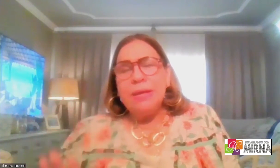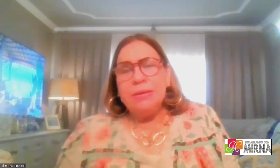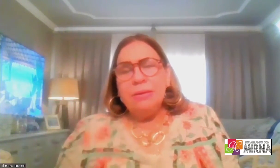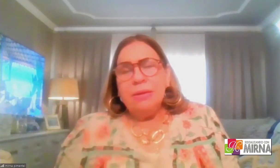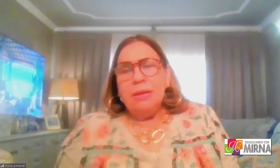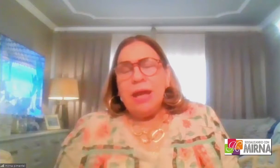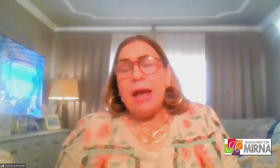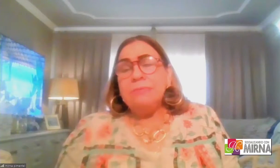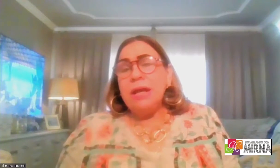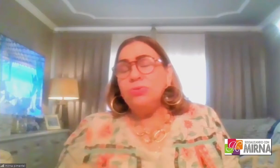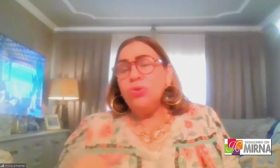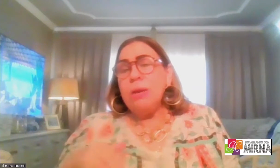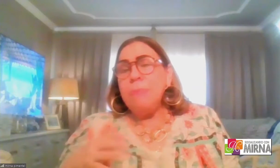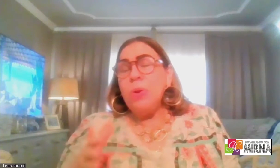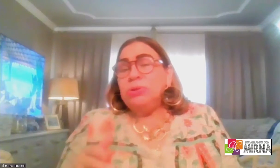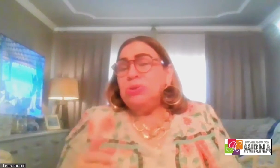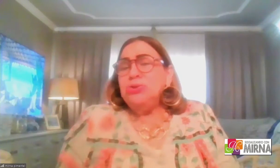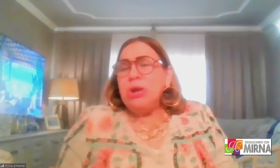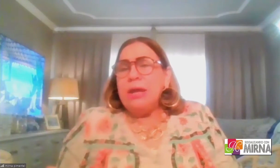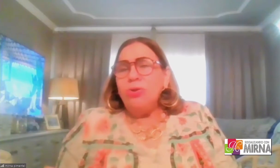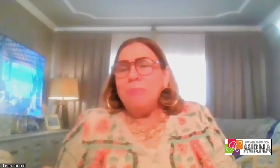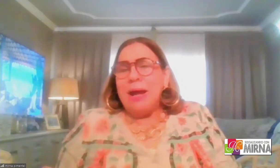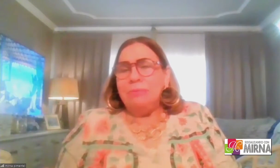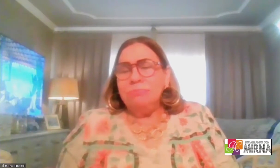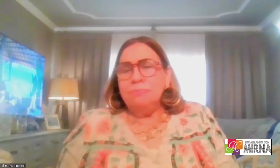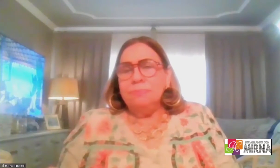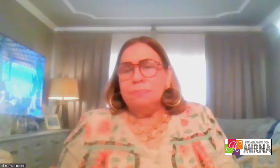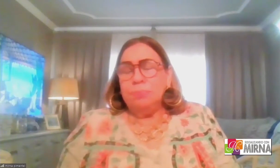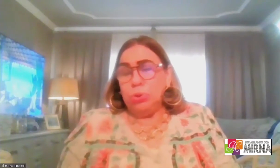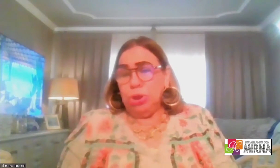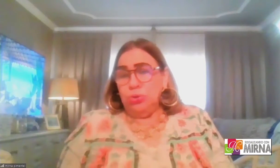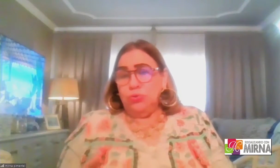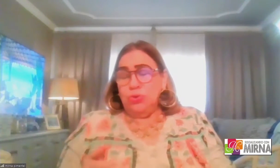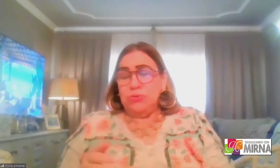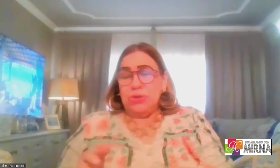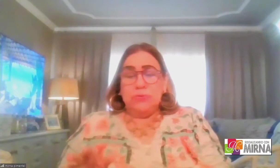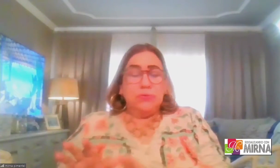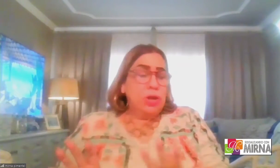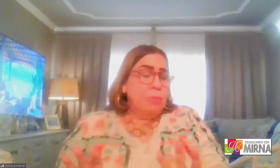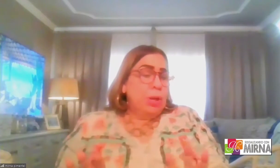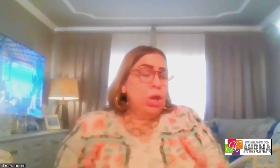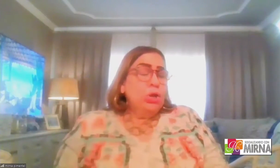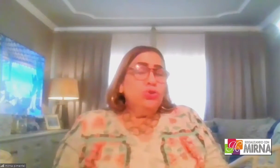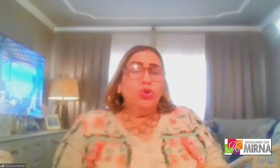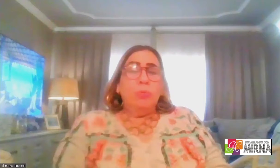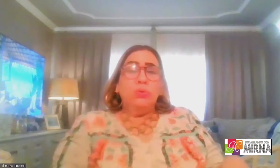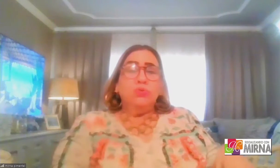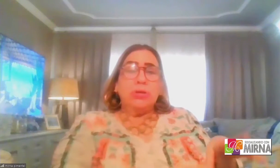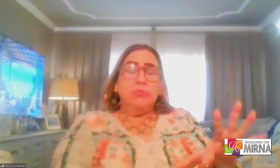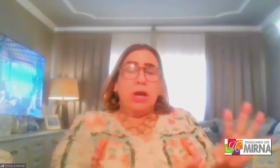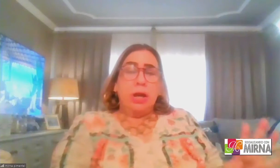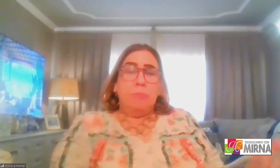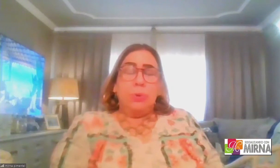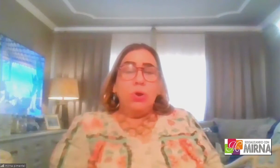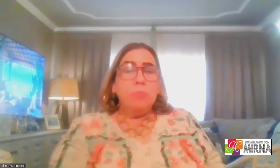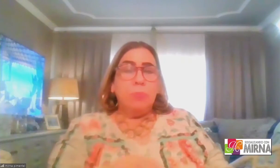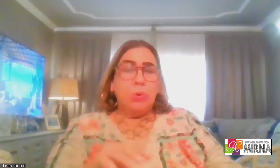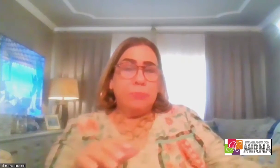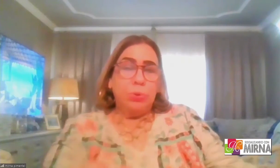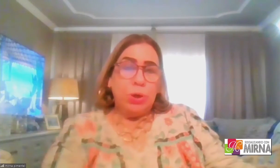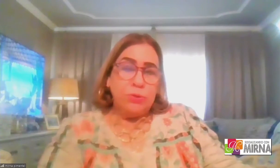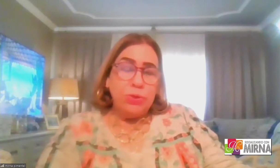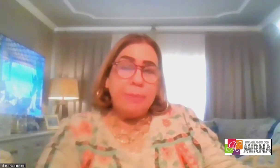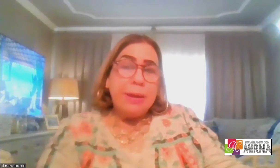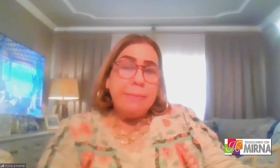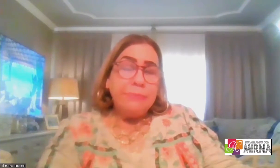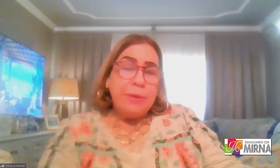Déjenmelo a mí, hasta yo le pongo, entonces yo caigo mal, porque yo soy insensible, yo no me gusta ayudar al prójimo,